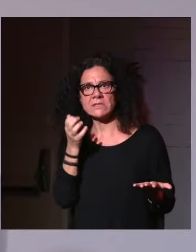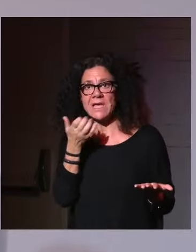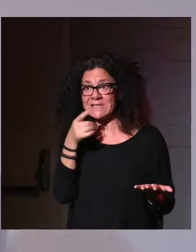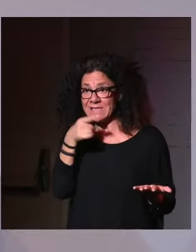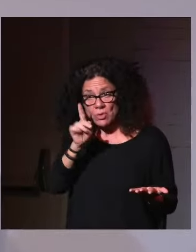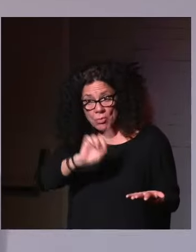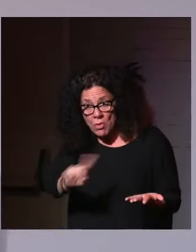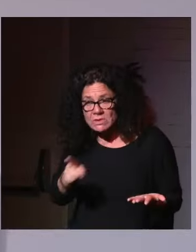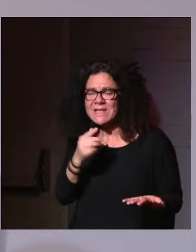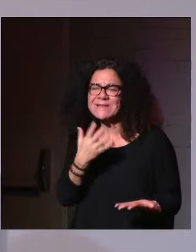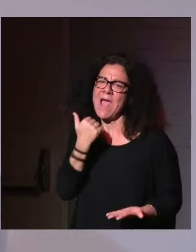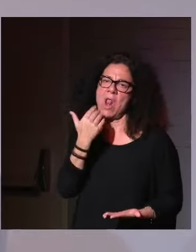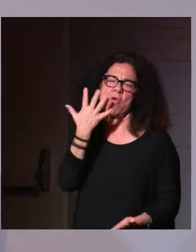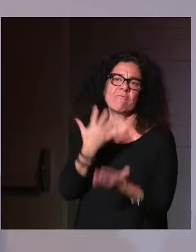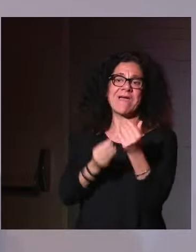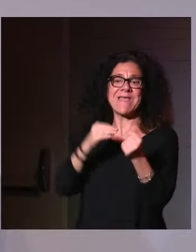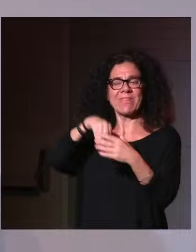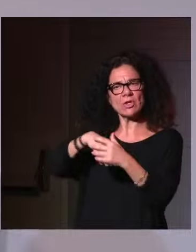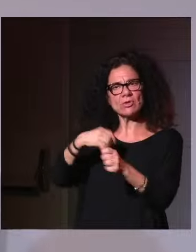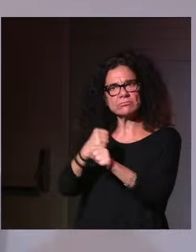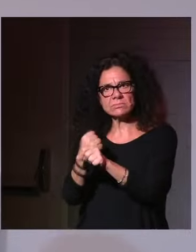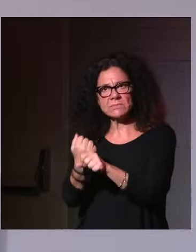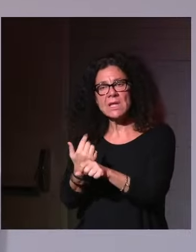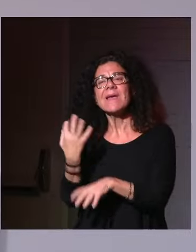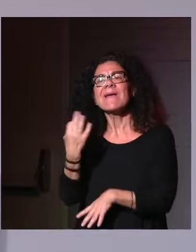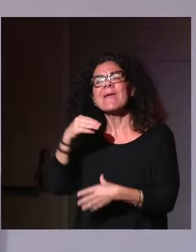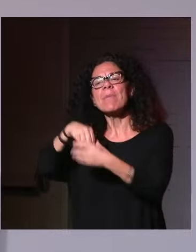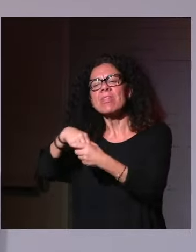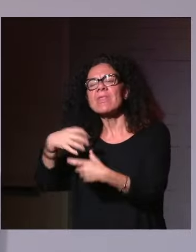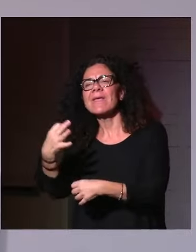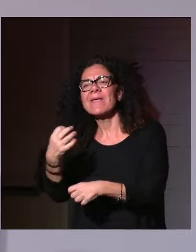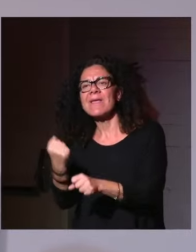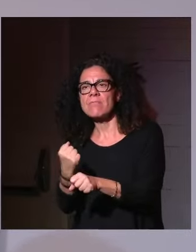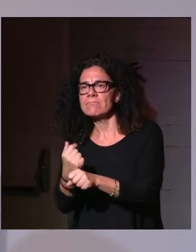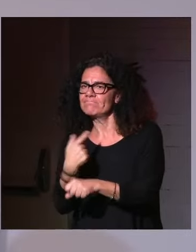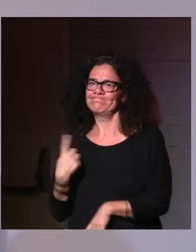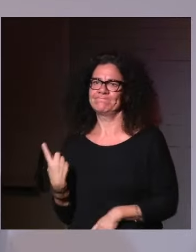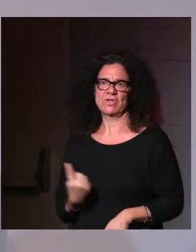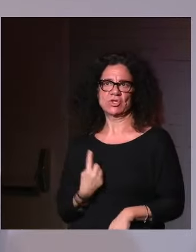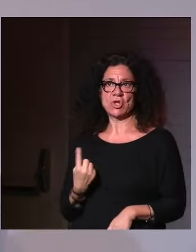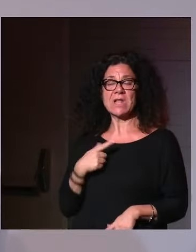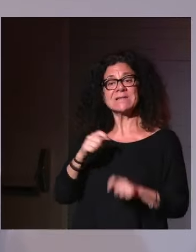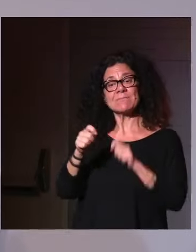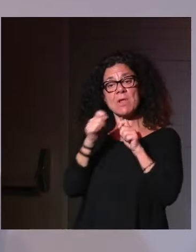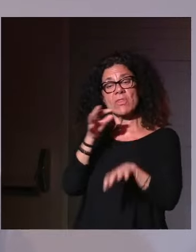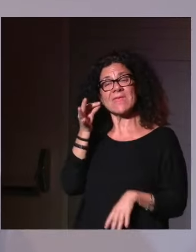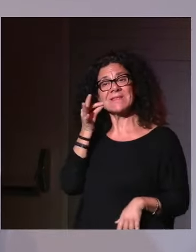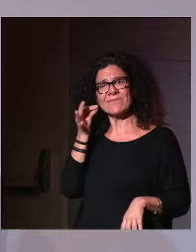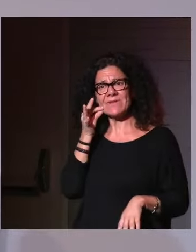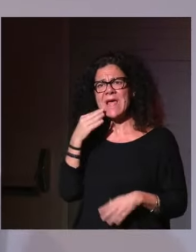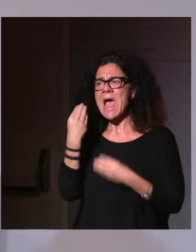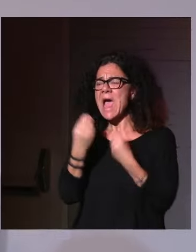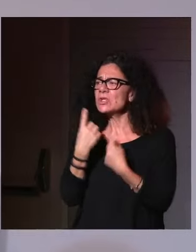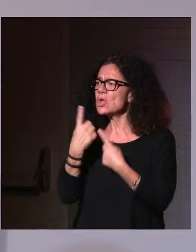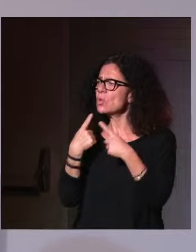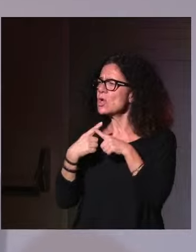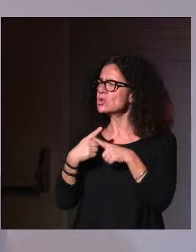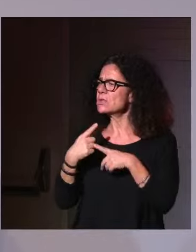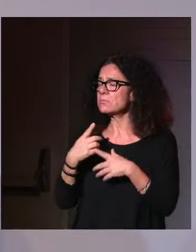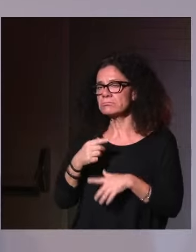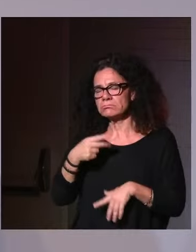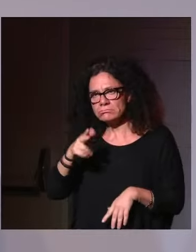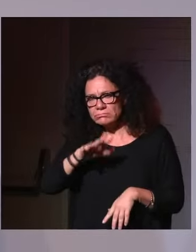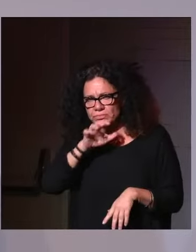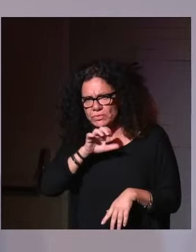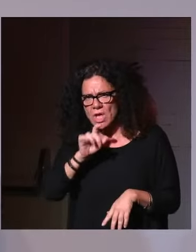redacciones qué pasa en las redacciones que estamos muy solas eh las periodistas feministas Hemos llegado a hacer unas cosas muy curiosas que que no me